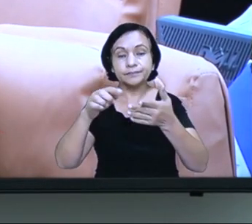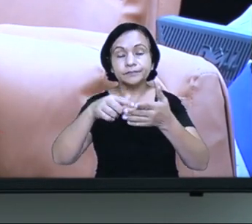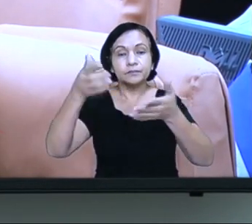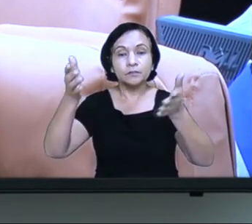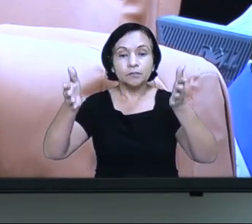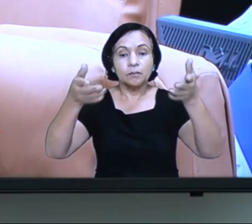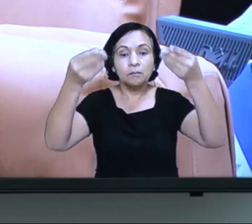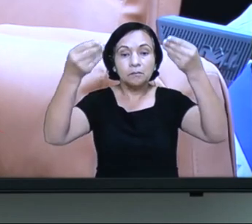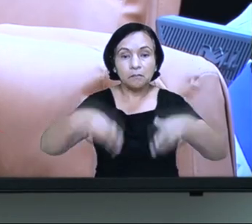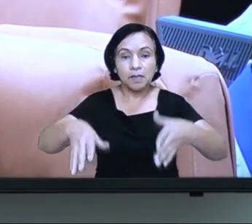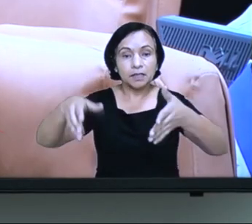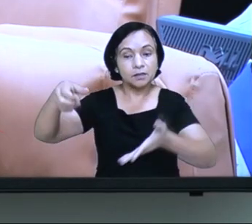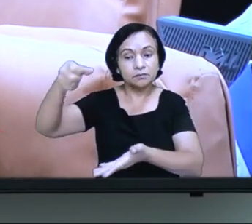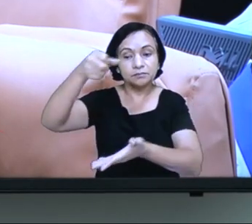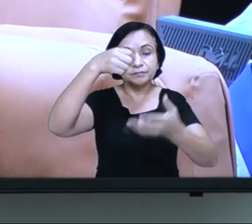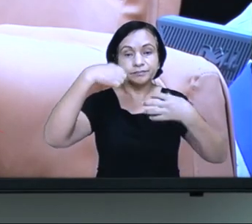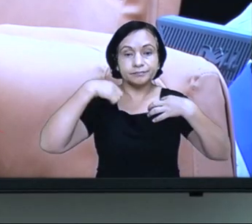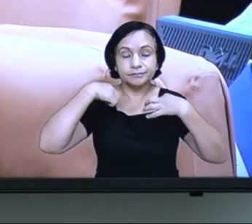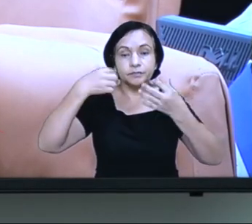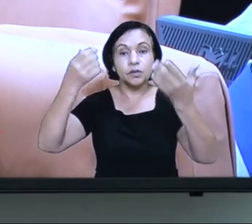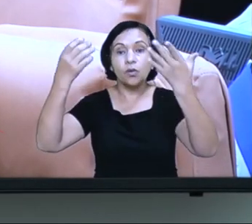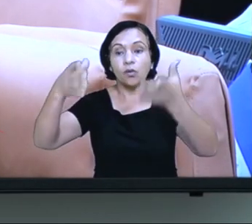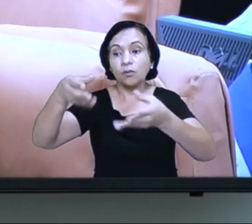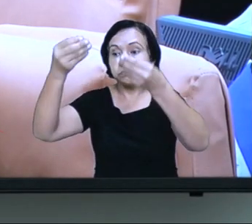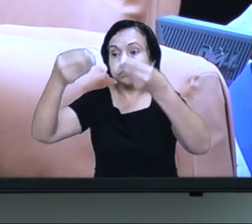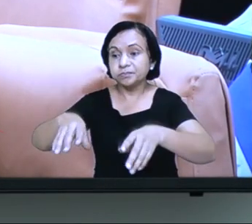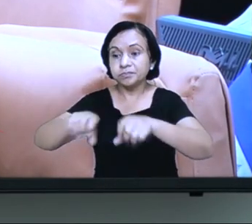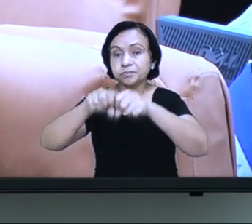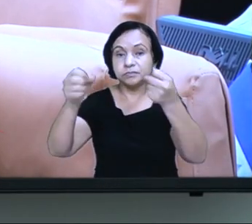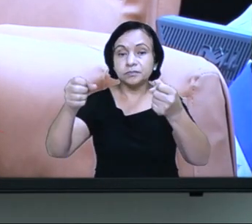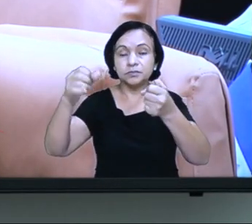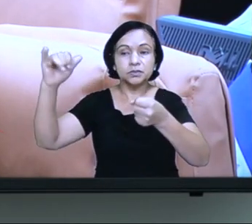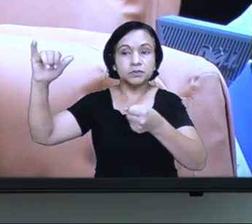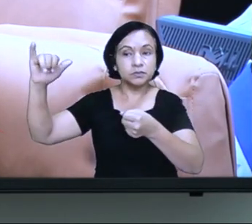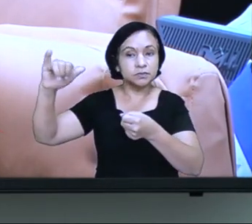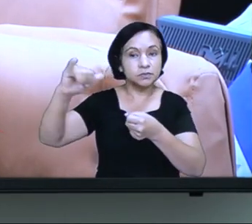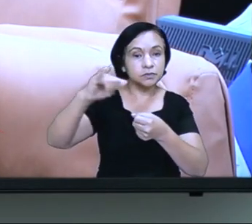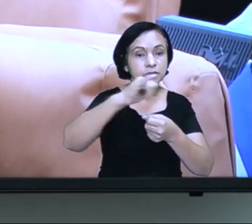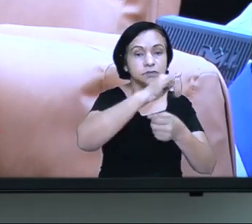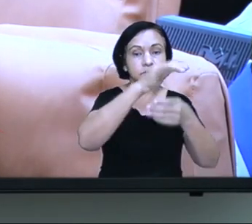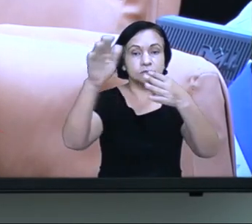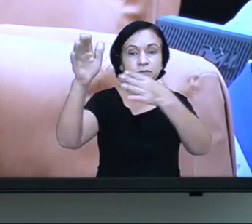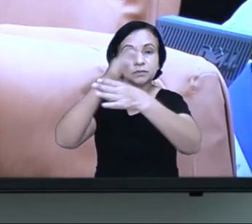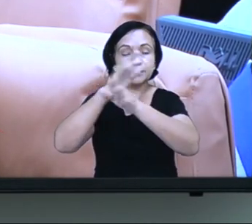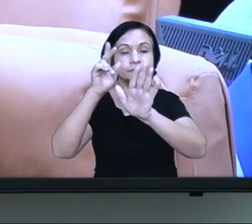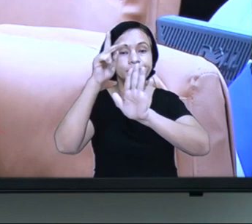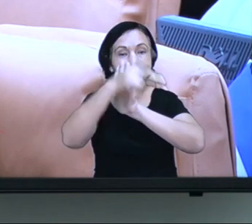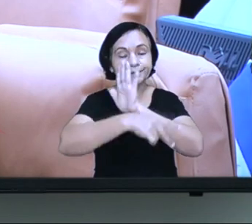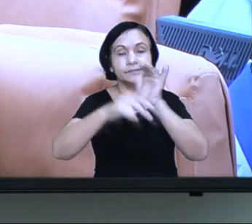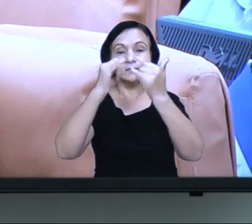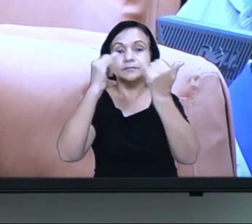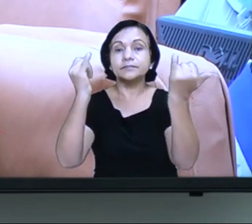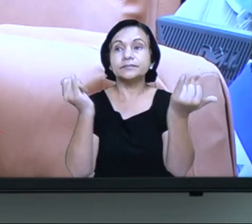equipajes y mercancías durante los viajes internacionales.